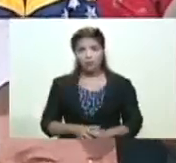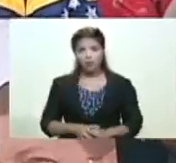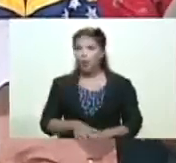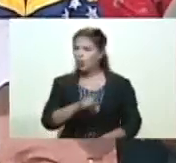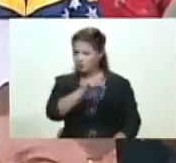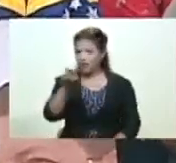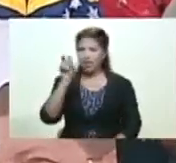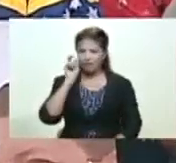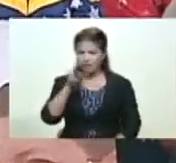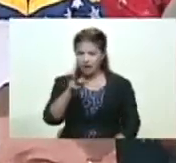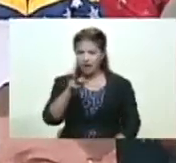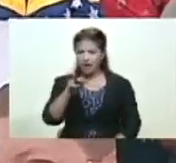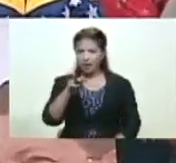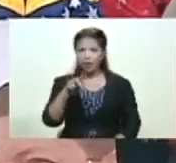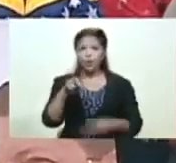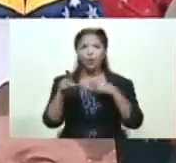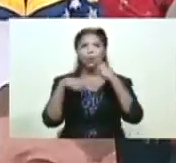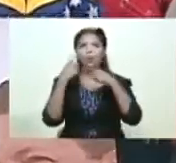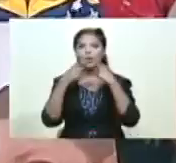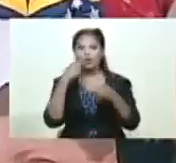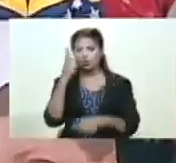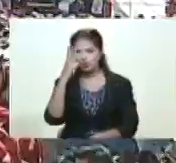¿Ustedes vieron las declaraciones de Donald Trump?